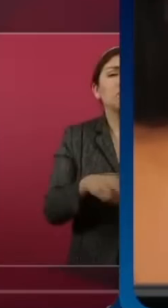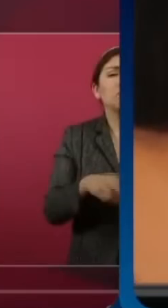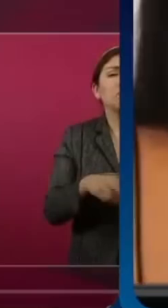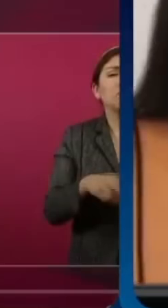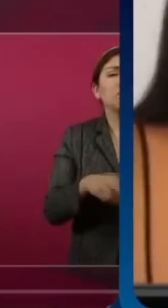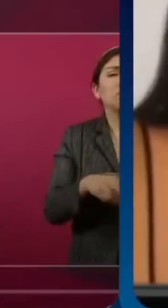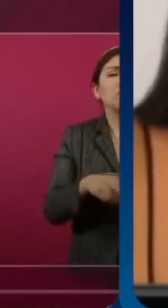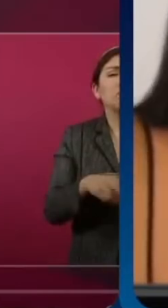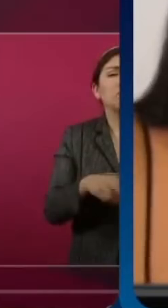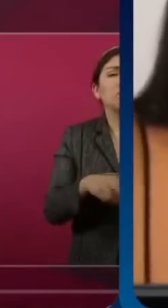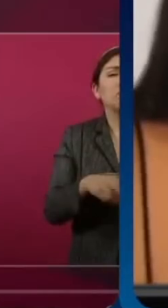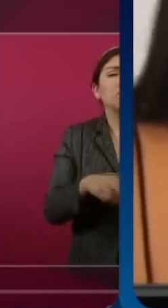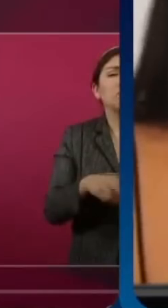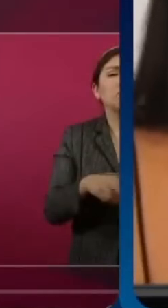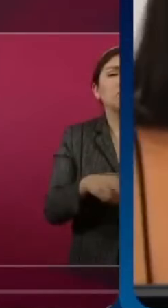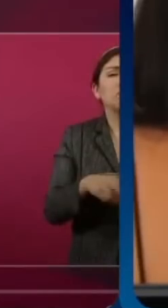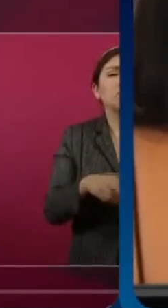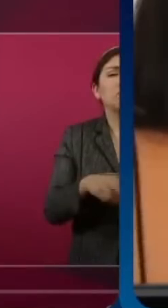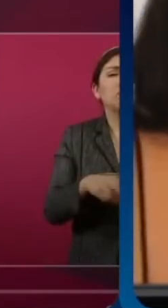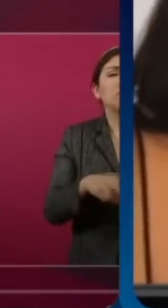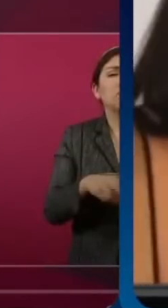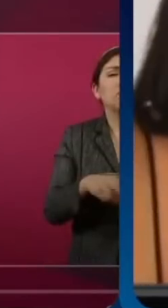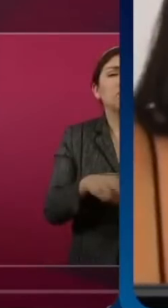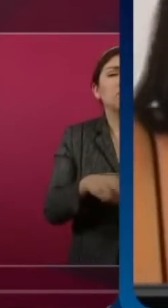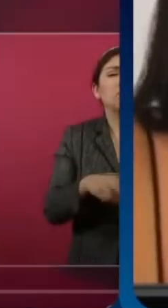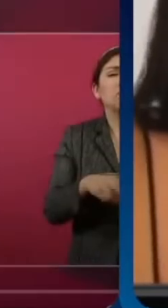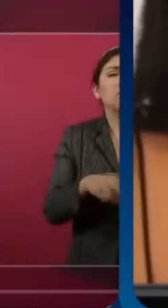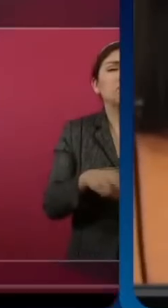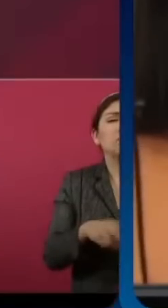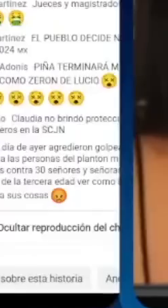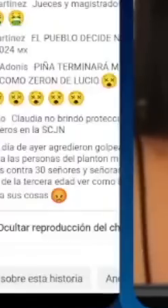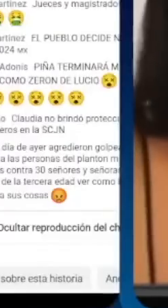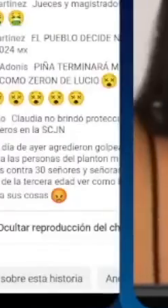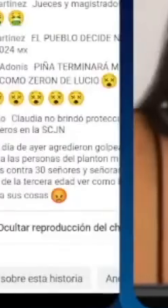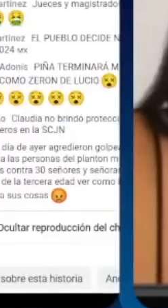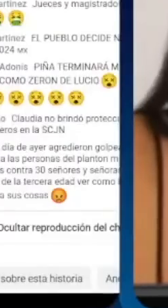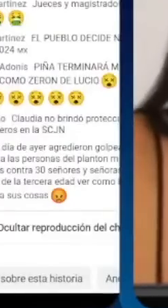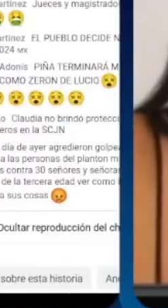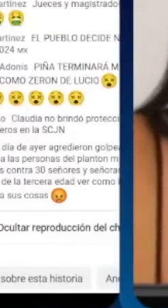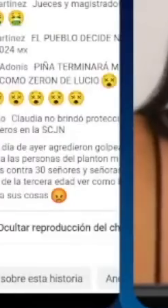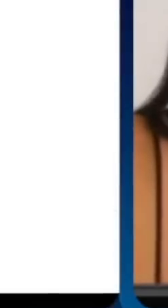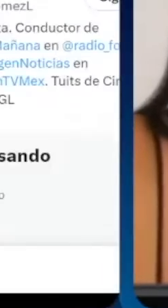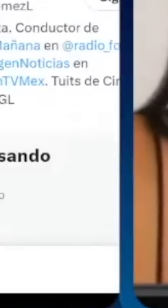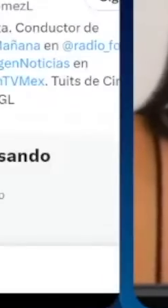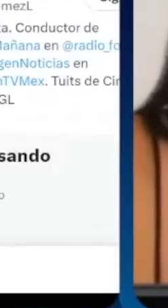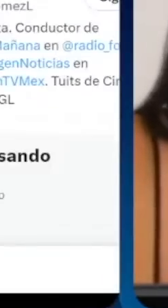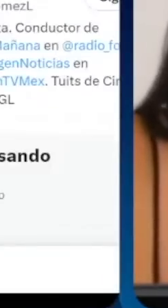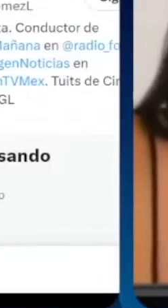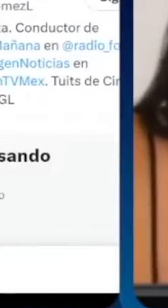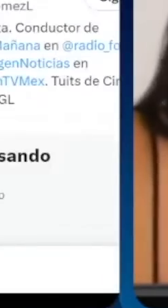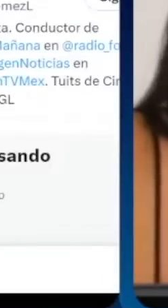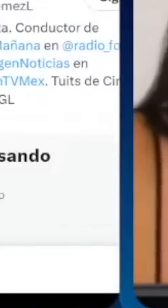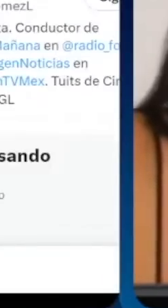Pues sí, efectivamente el presidente tenía la razón, andaba de erizo Ciro Gómez Leiva por hacer sus dagas, como lo hemos